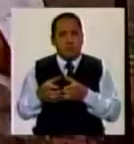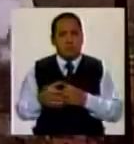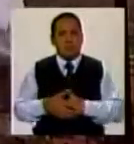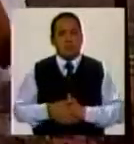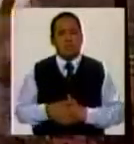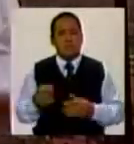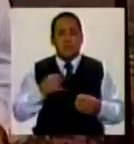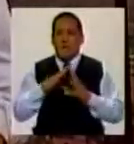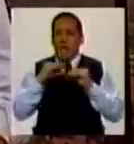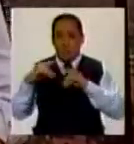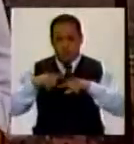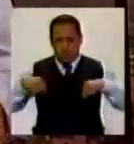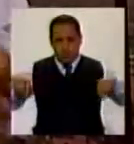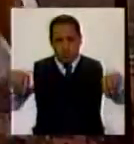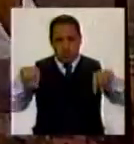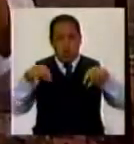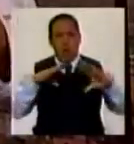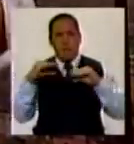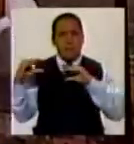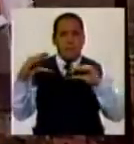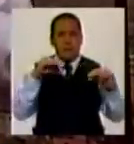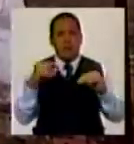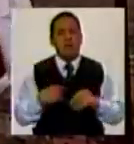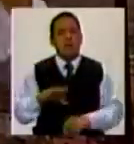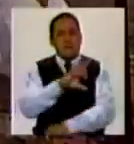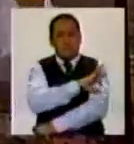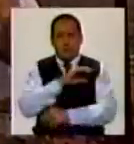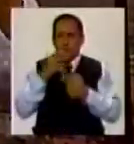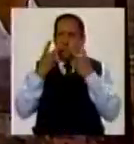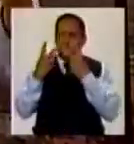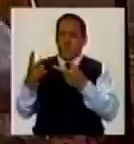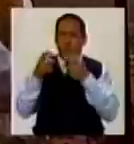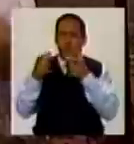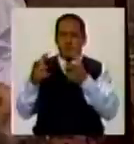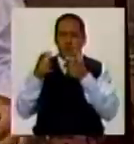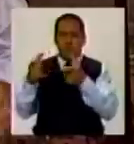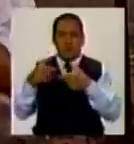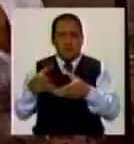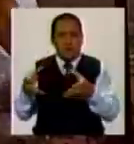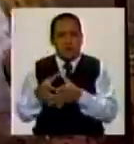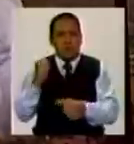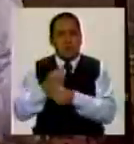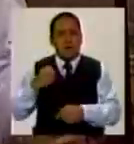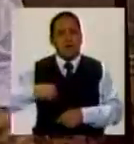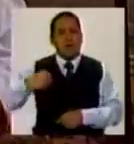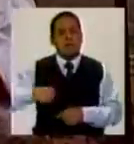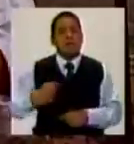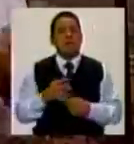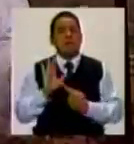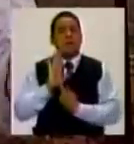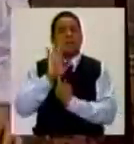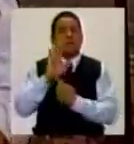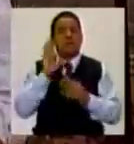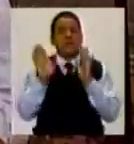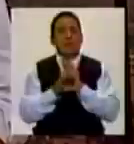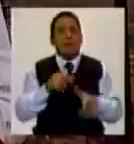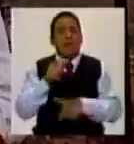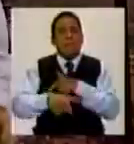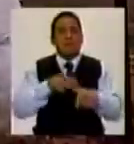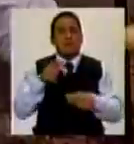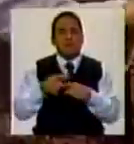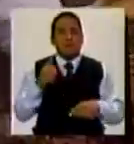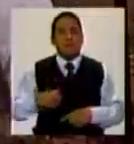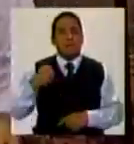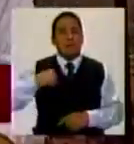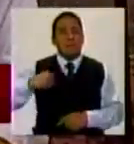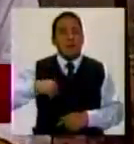se discute públicamente, hemos fiscalizado a esta gestión continuamente. Hemos representado, por ejemplo, a las personas del mercado mayorista, que